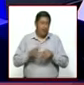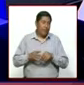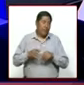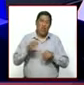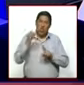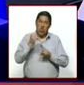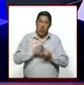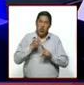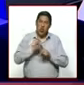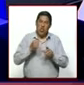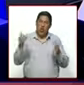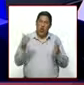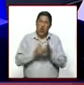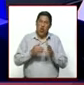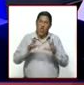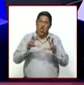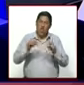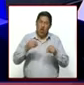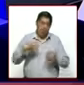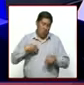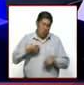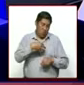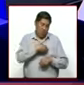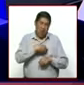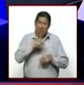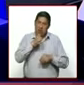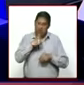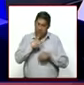la lucha contra el cáncer de mama, varios hospitales de Madrid